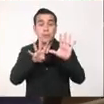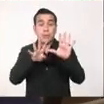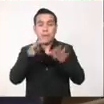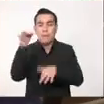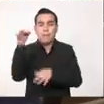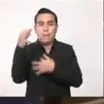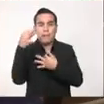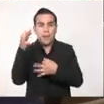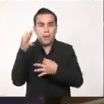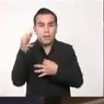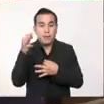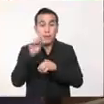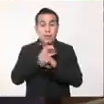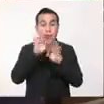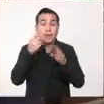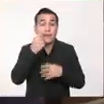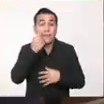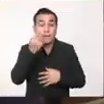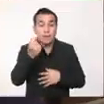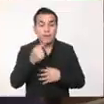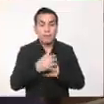causas y ahí están.